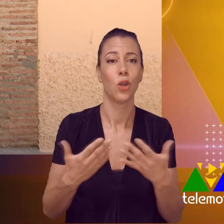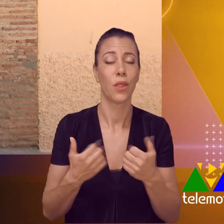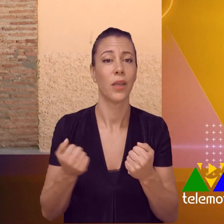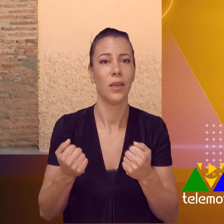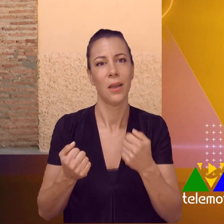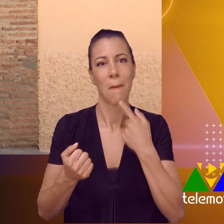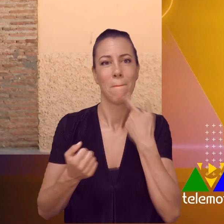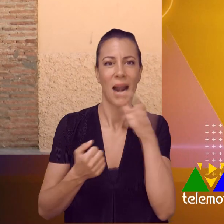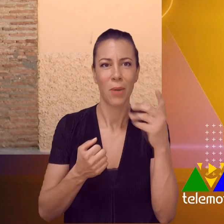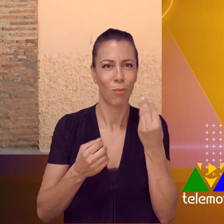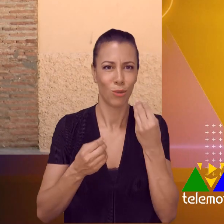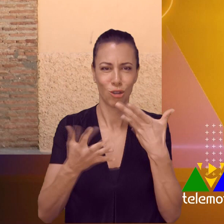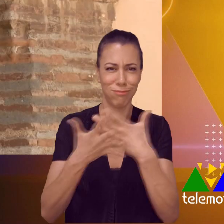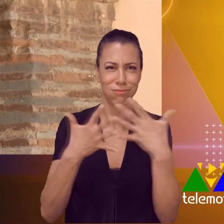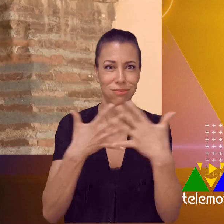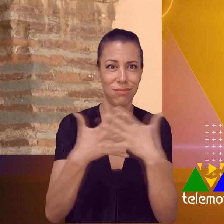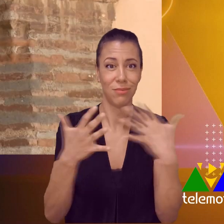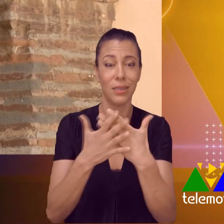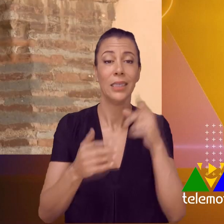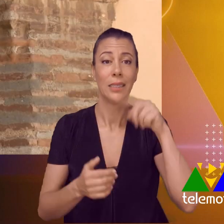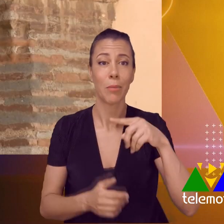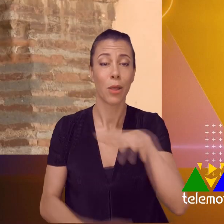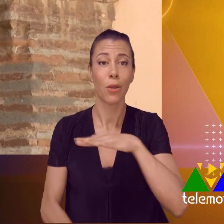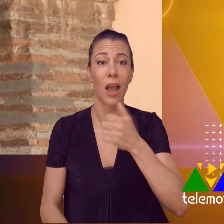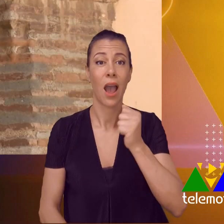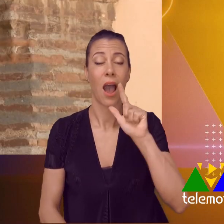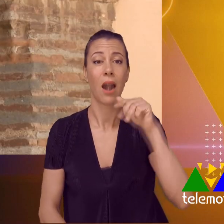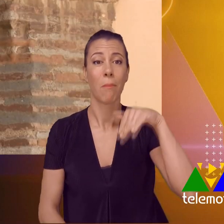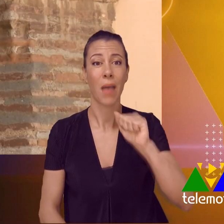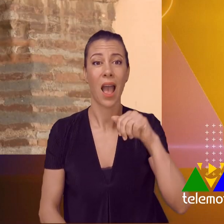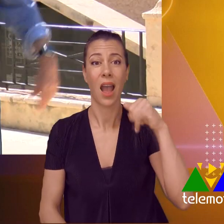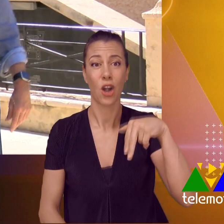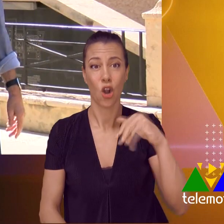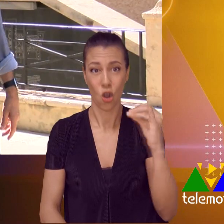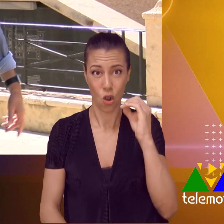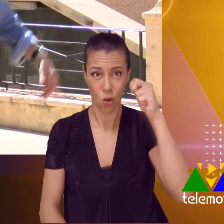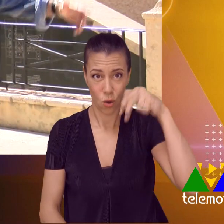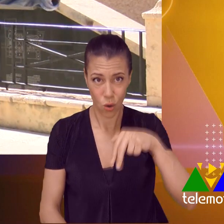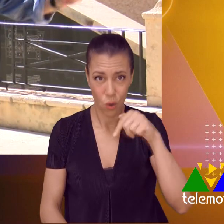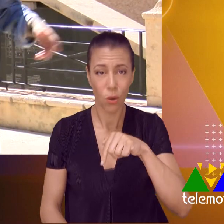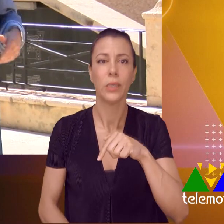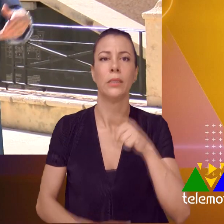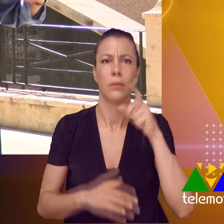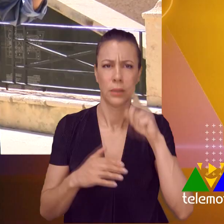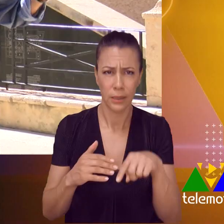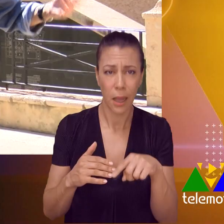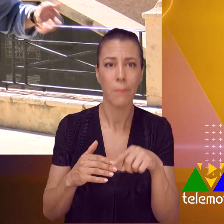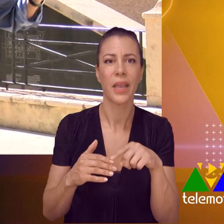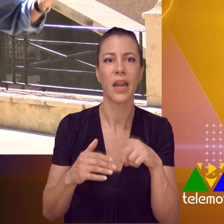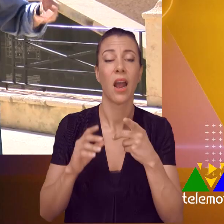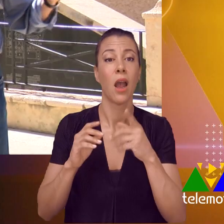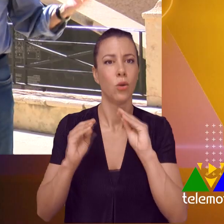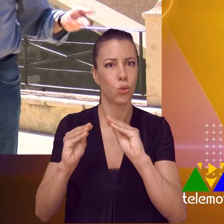de Almanjón, que es toda la zona de la calle San Francisco, el barrio del Manjón, y